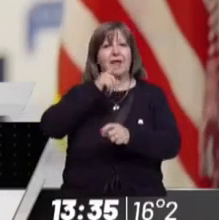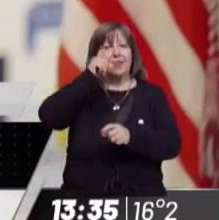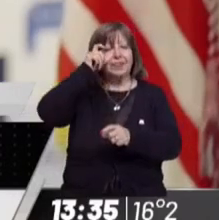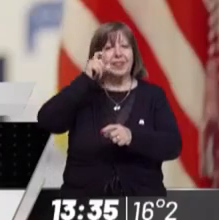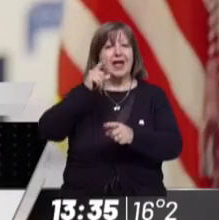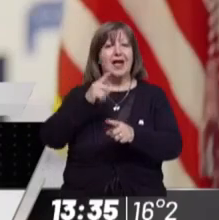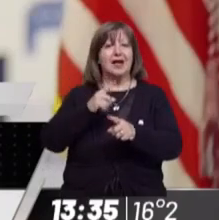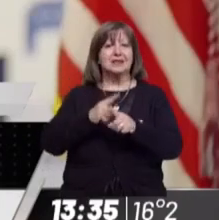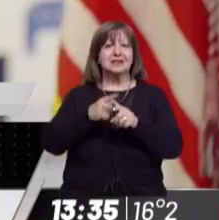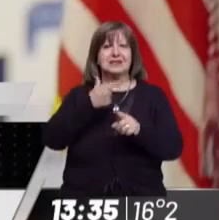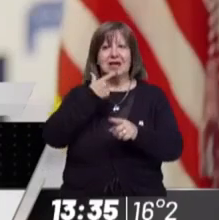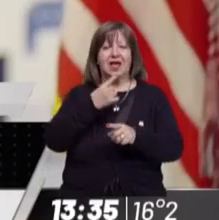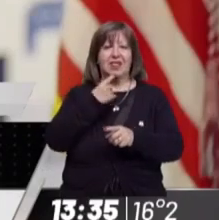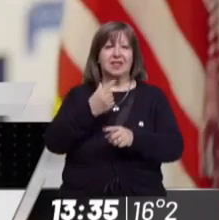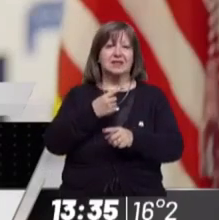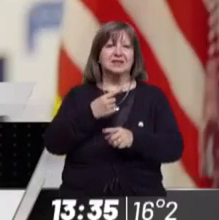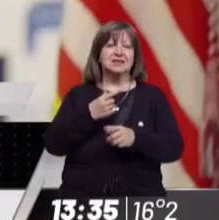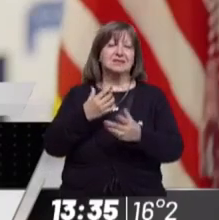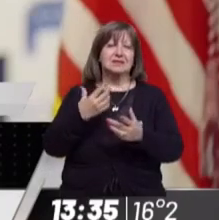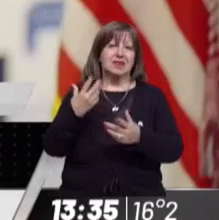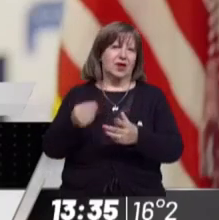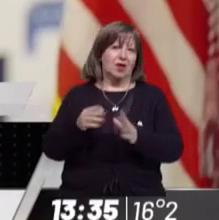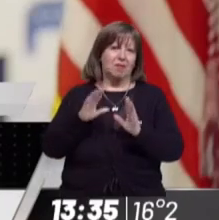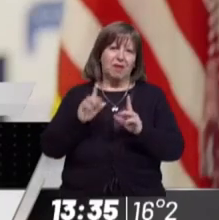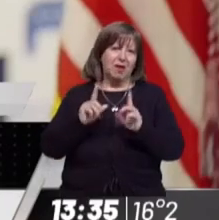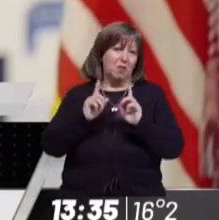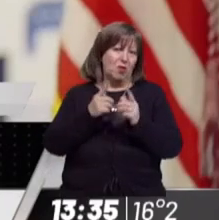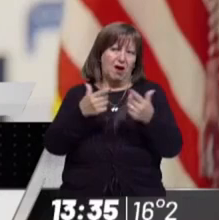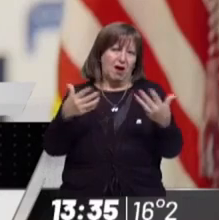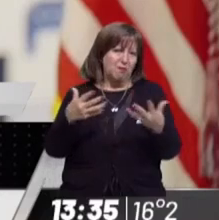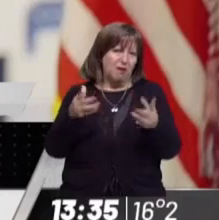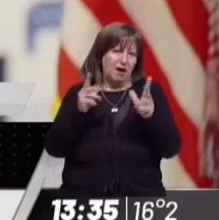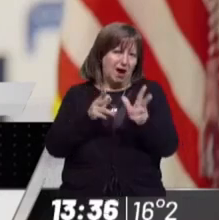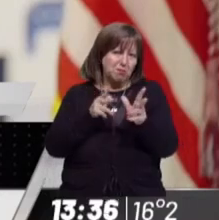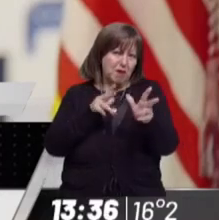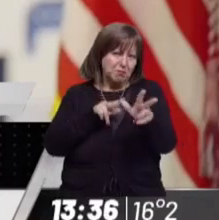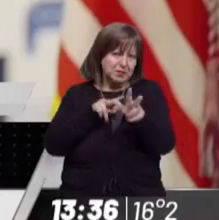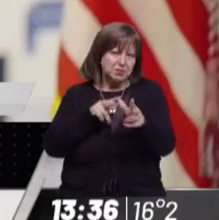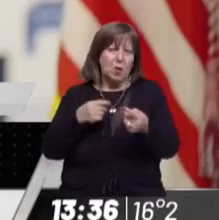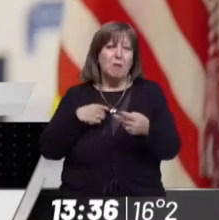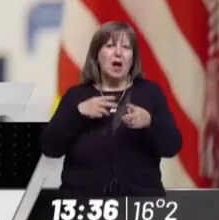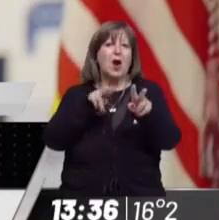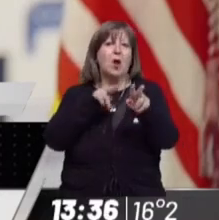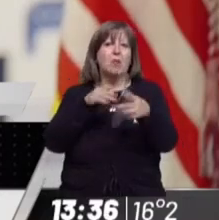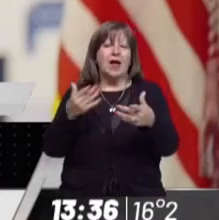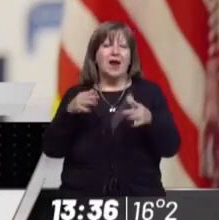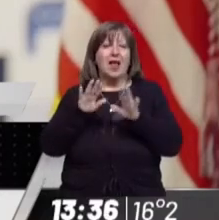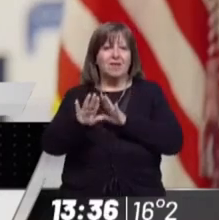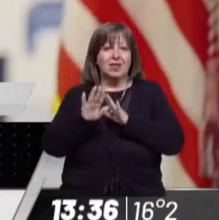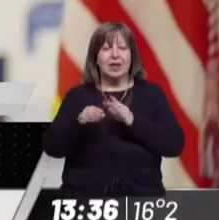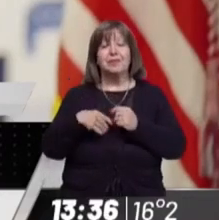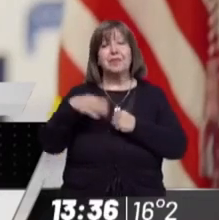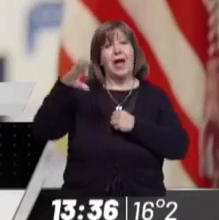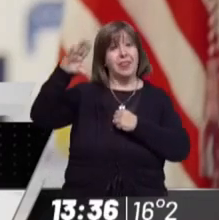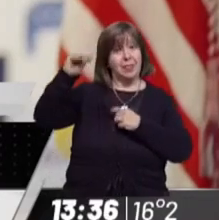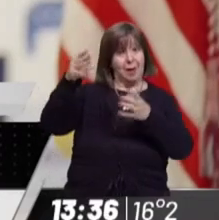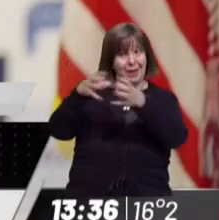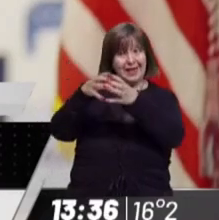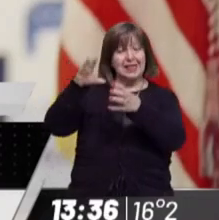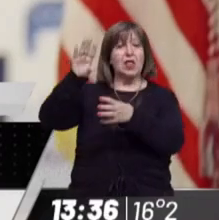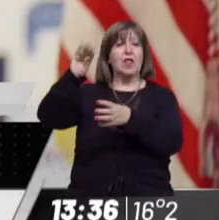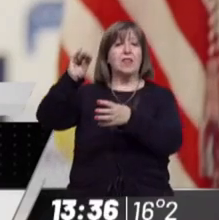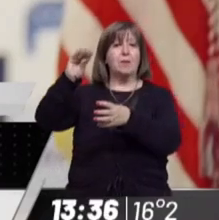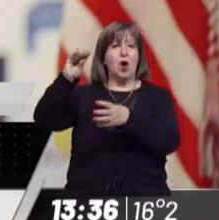votar sacar las armas. Entonces ahí ya Claro. es casi imposible sacar las armas, pero se podrían limitar. Los demócratas que dicen, vamos a limitar los